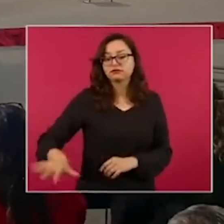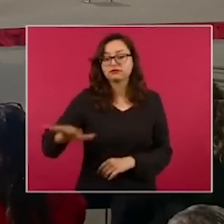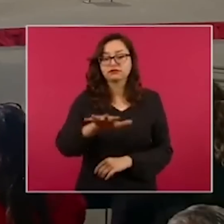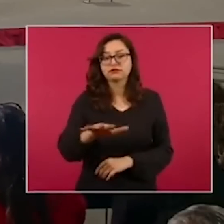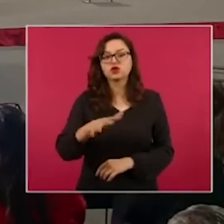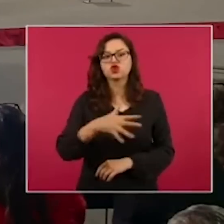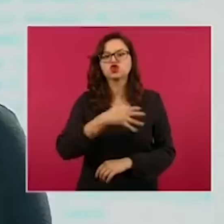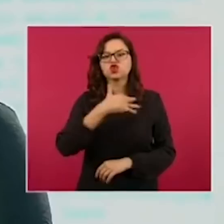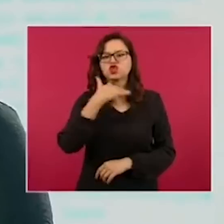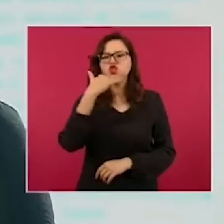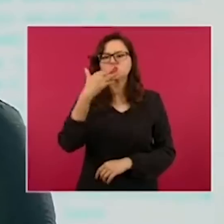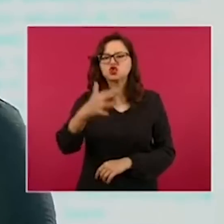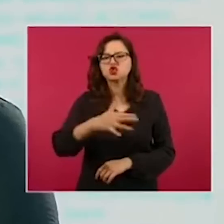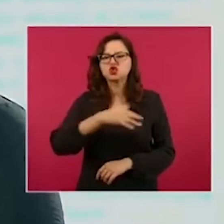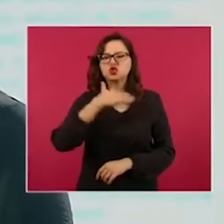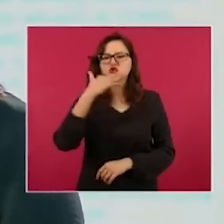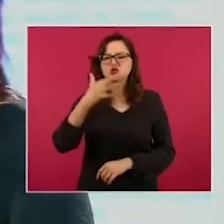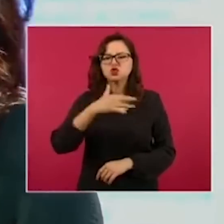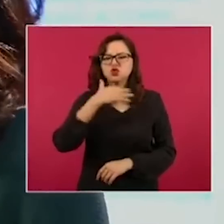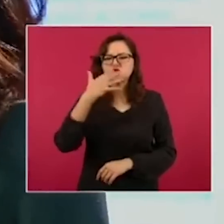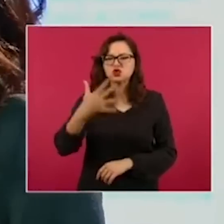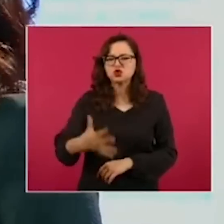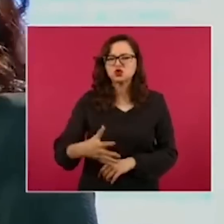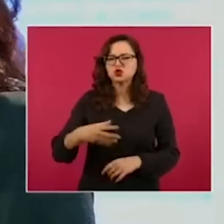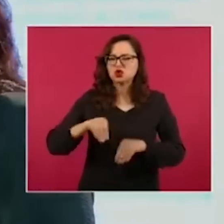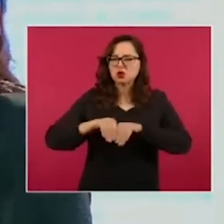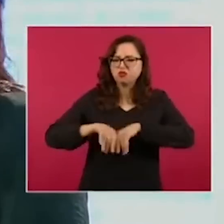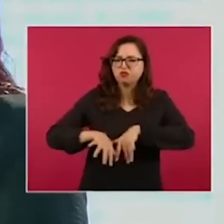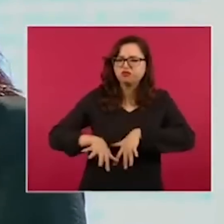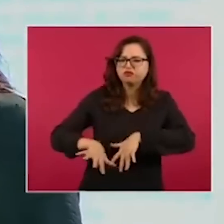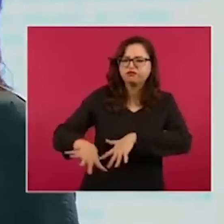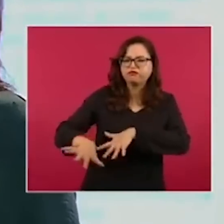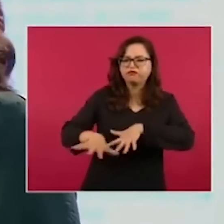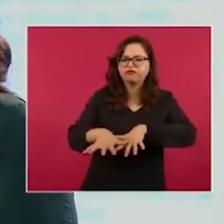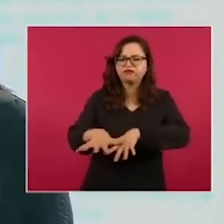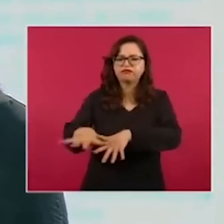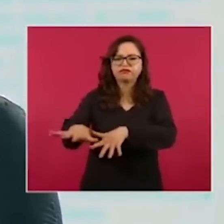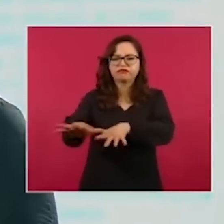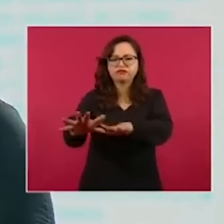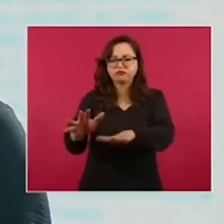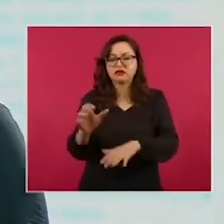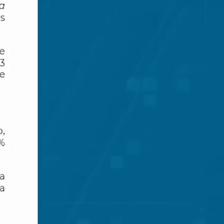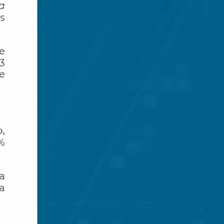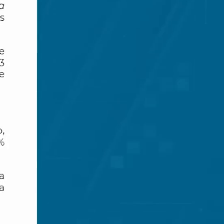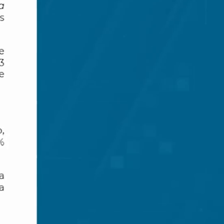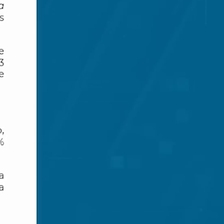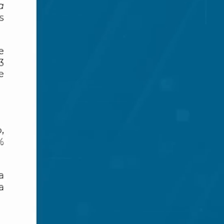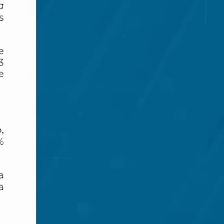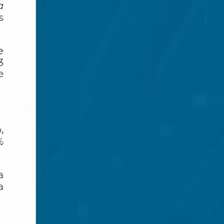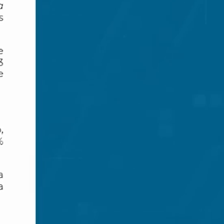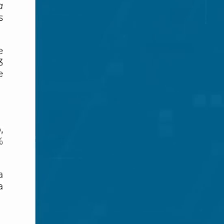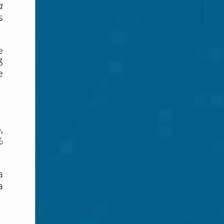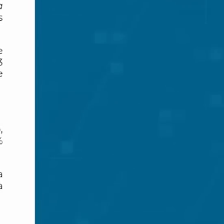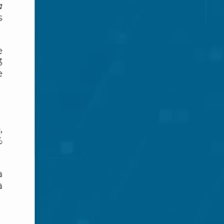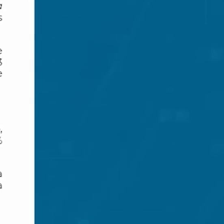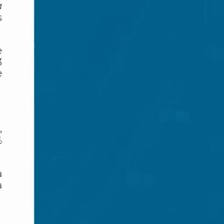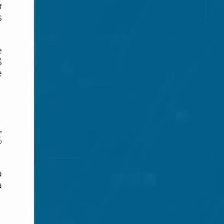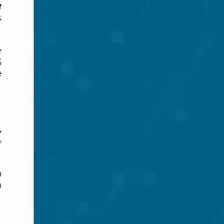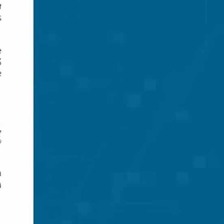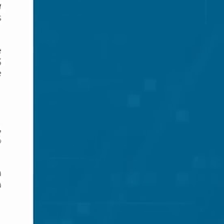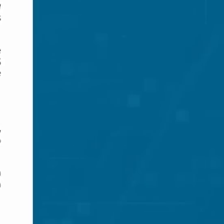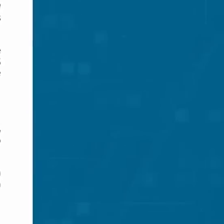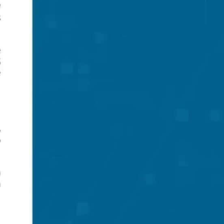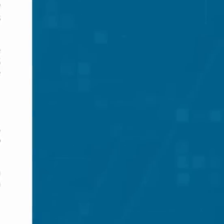funcionaria federal aseguró frente al presidente que el video difundido no era reciente y que no fue grabado en Acapulco, sino en una playa de